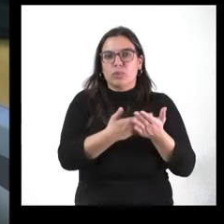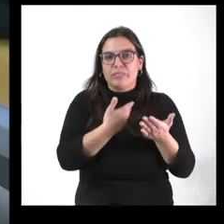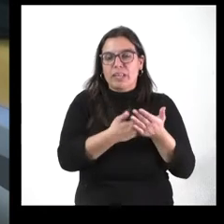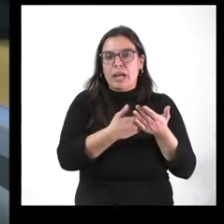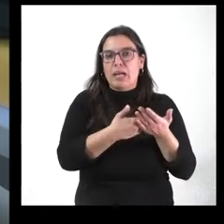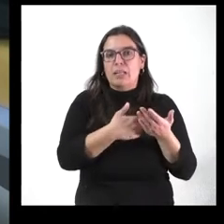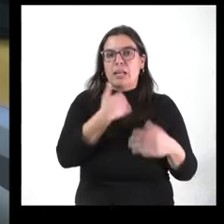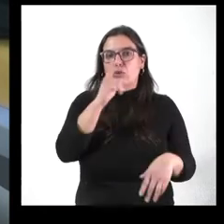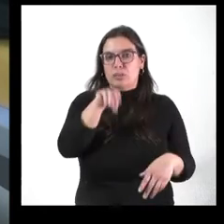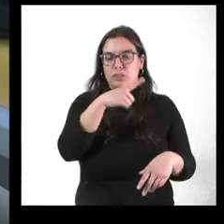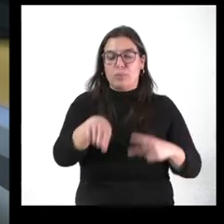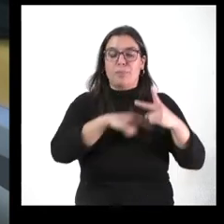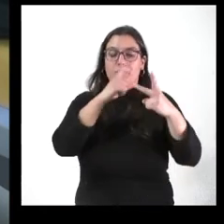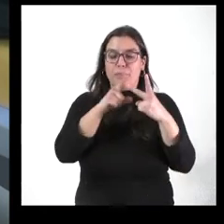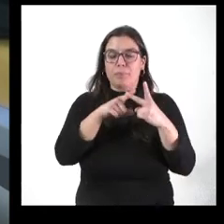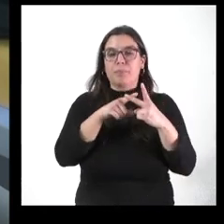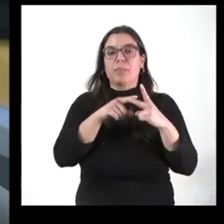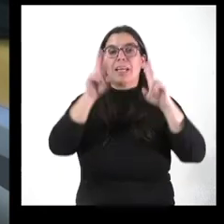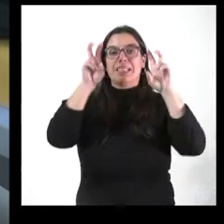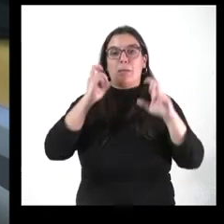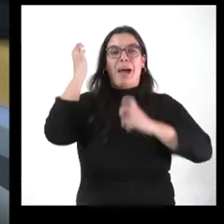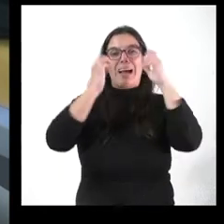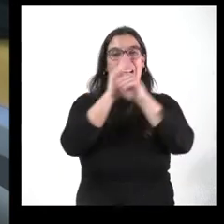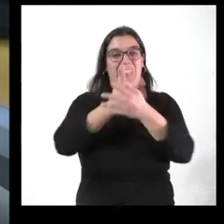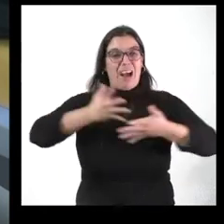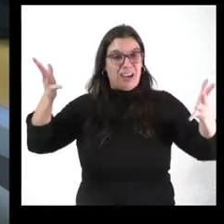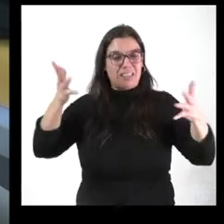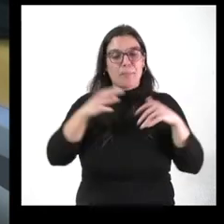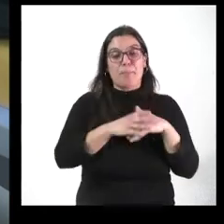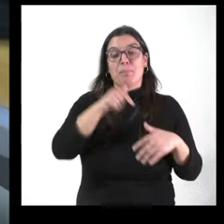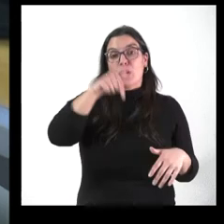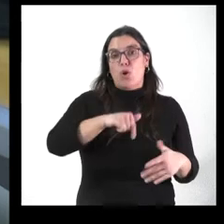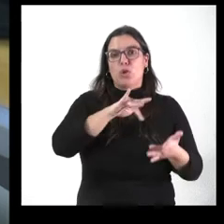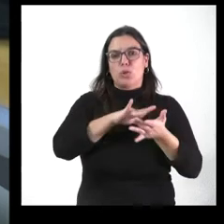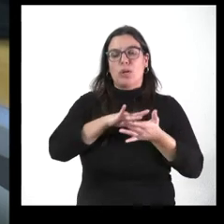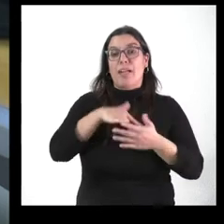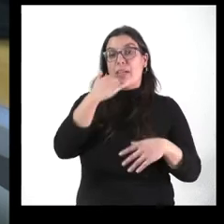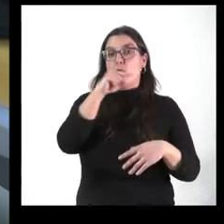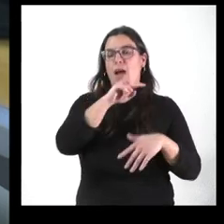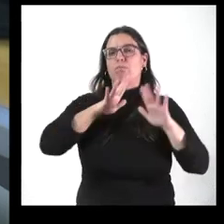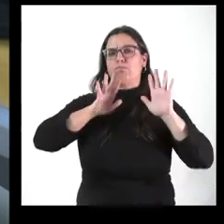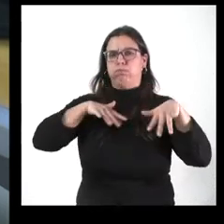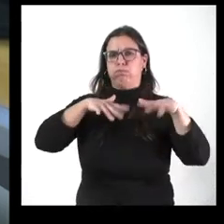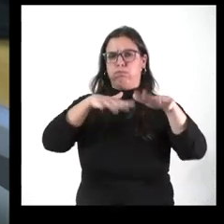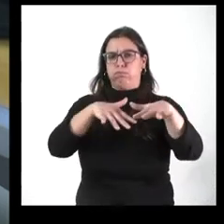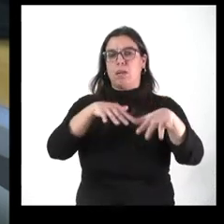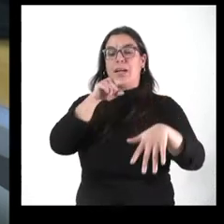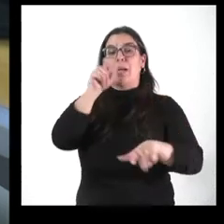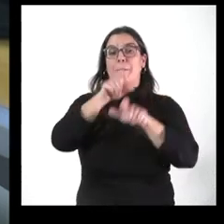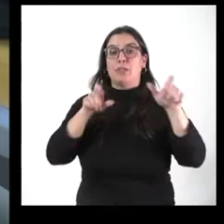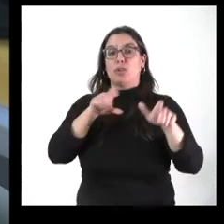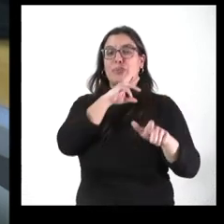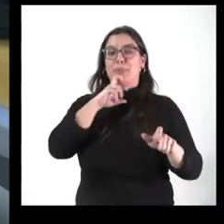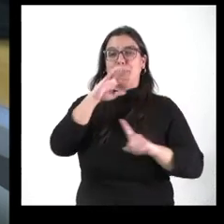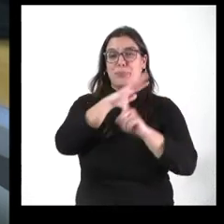algo y luego respecto a las Macro granjas hoy va a haber una movilización en Zamora donde los ecologistas van a pedir